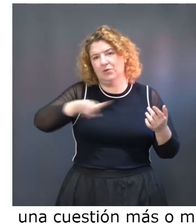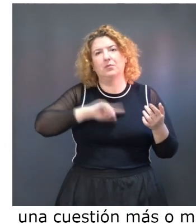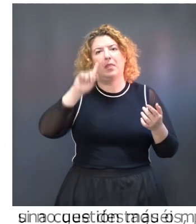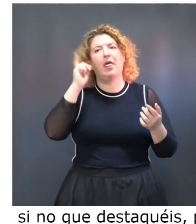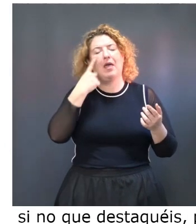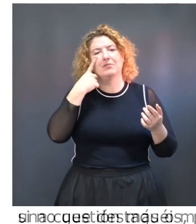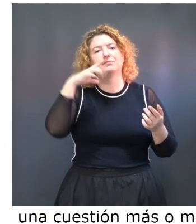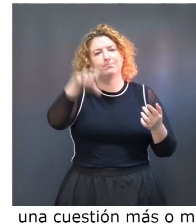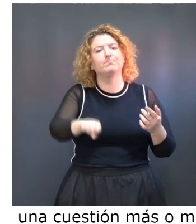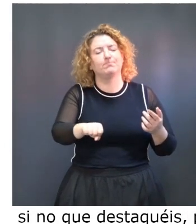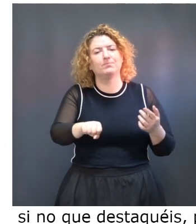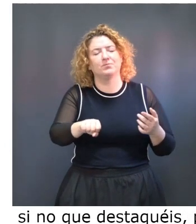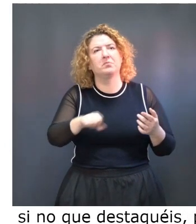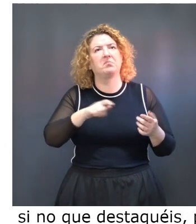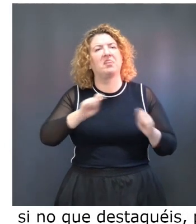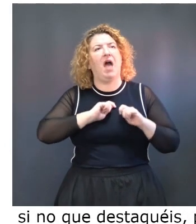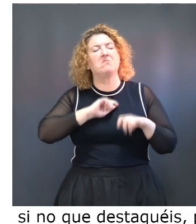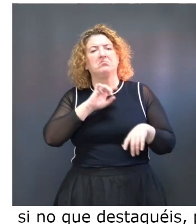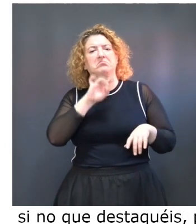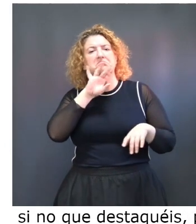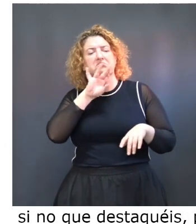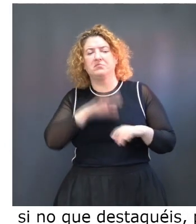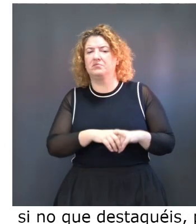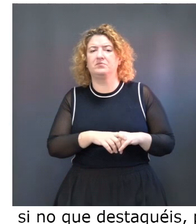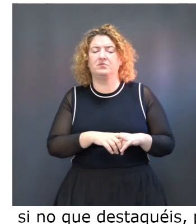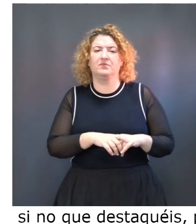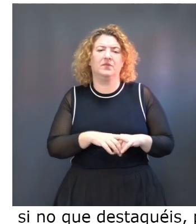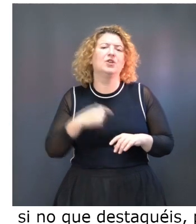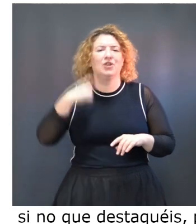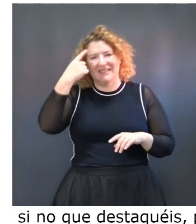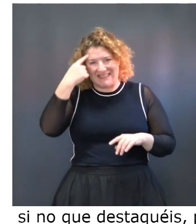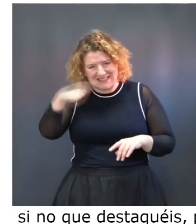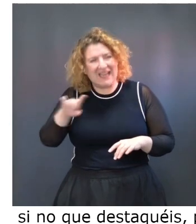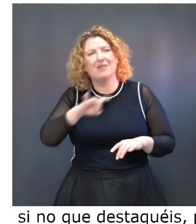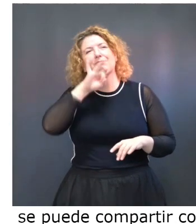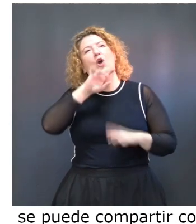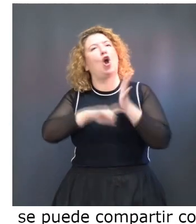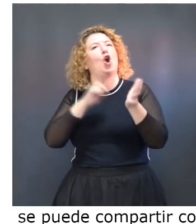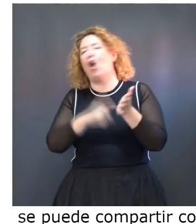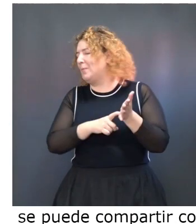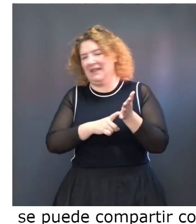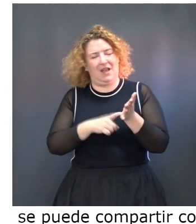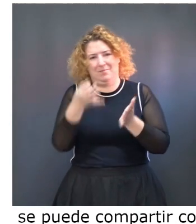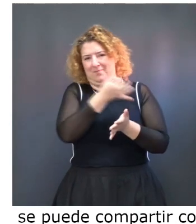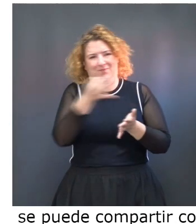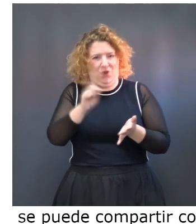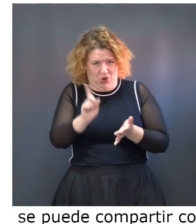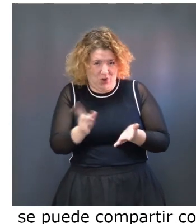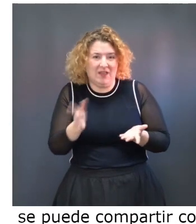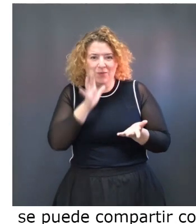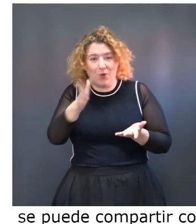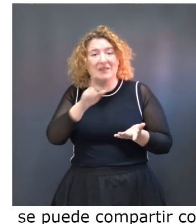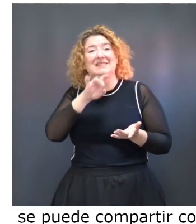como satisfactoria, ¿no? Teniendo en cuenta que la insatisfacción siempre es buena porque es lo que nos mueve a estar mejorando permanentemente.